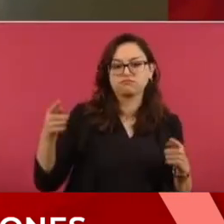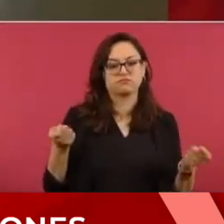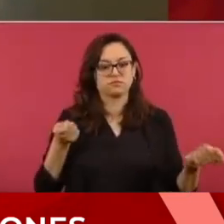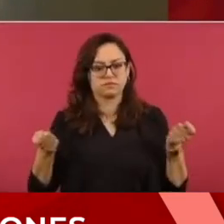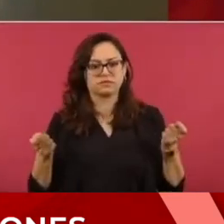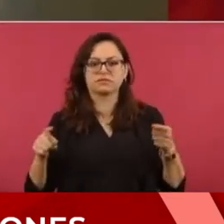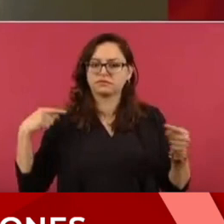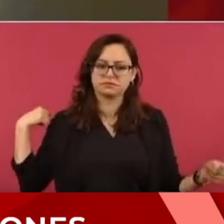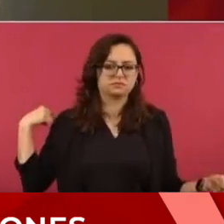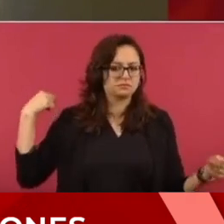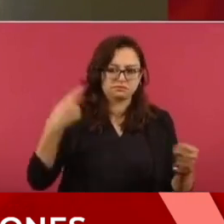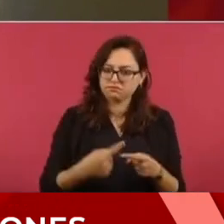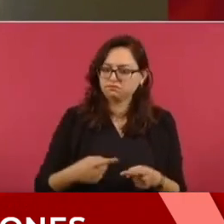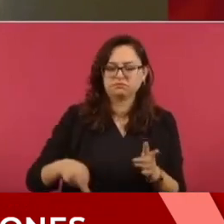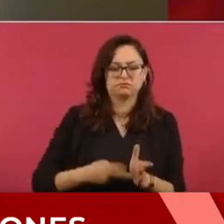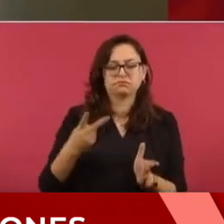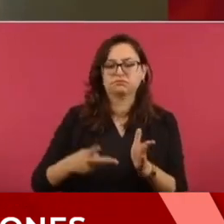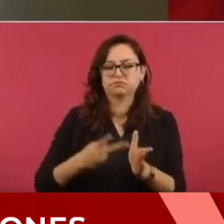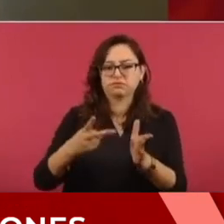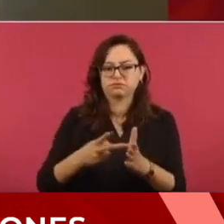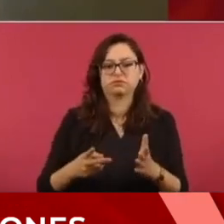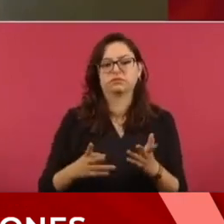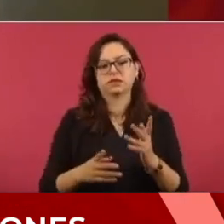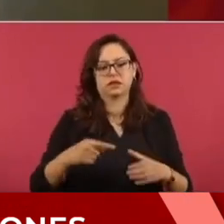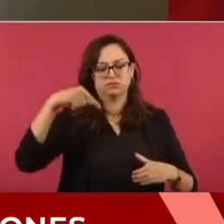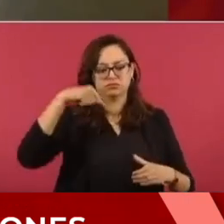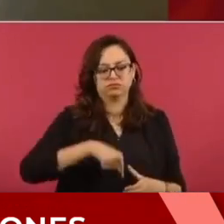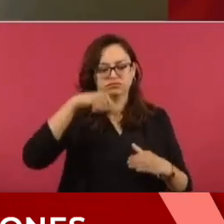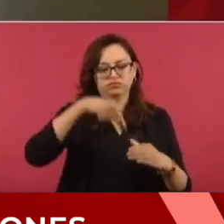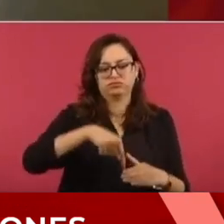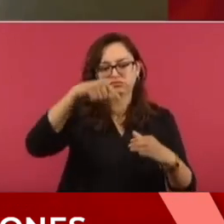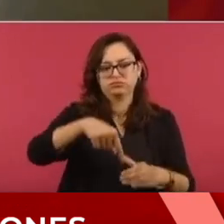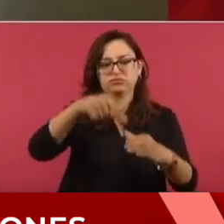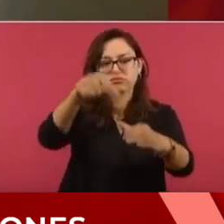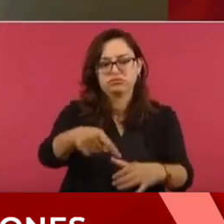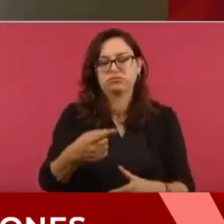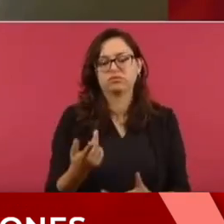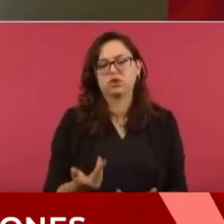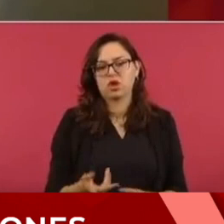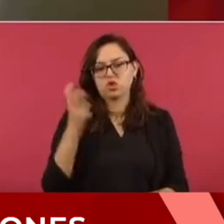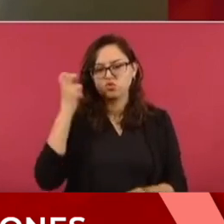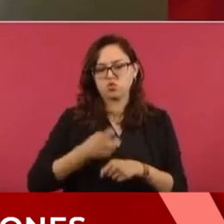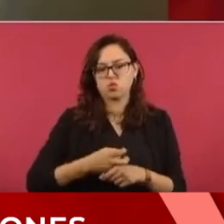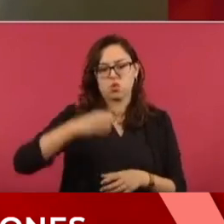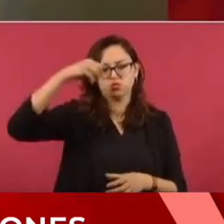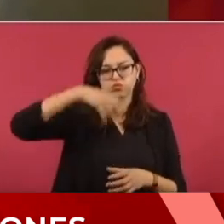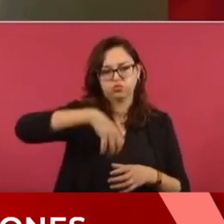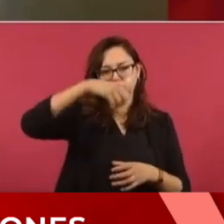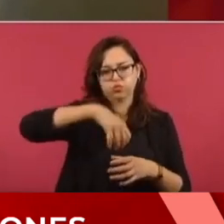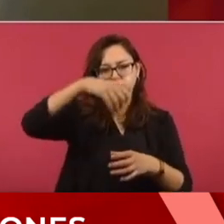largo de estas semanas, que es esta barrera física entre las minas de Conchas Norte y